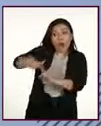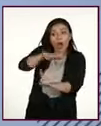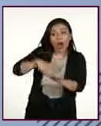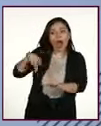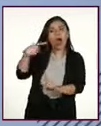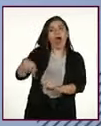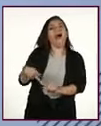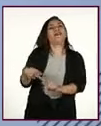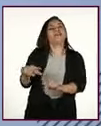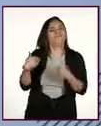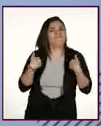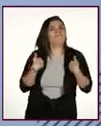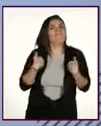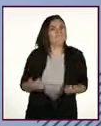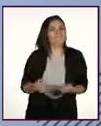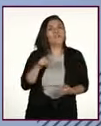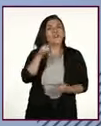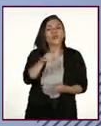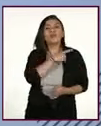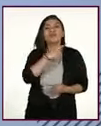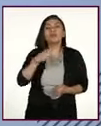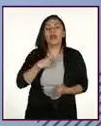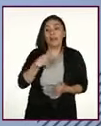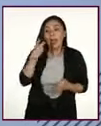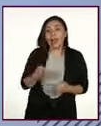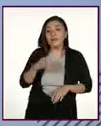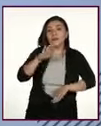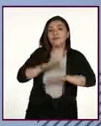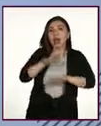en donde tenemos que poner nuestros